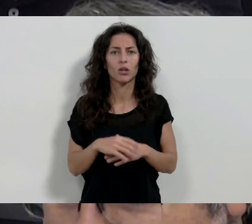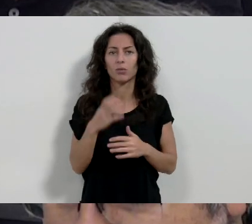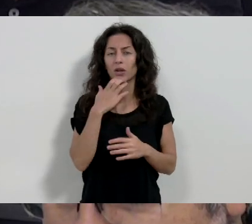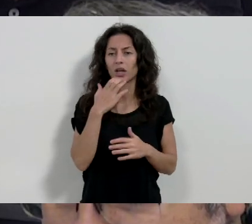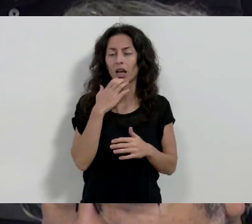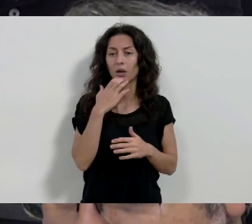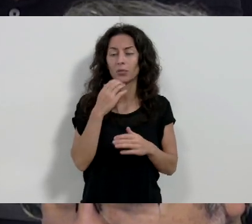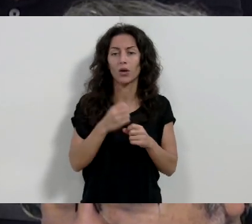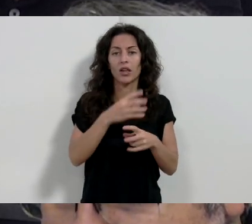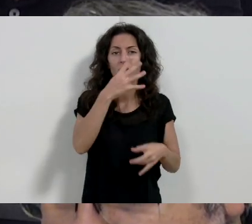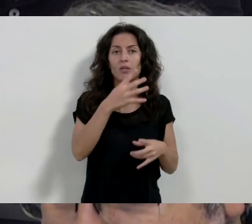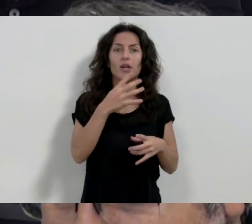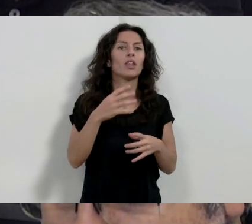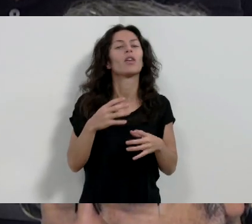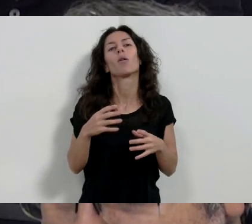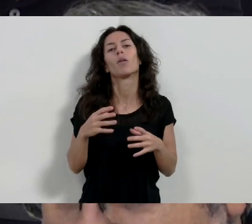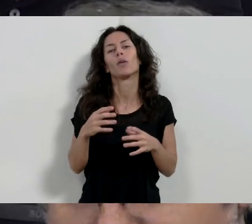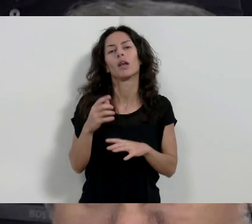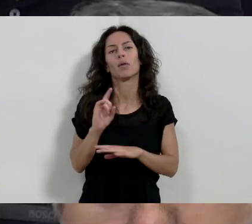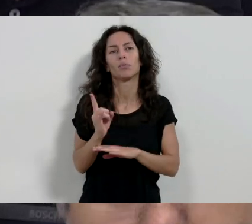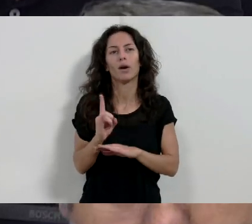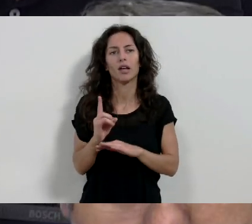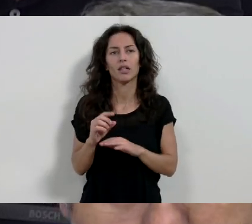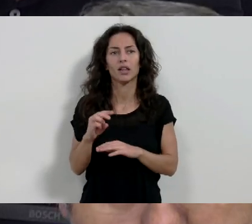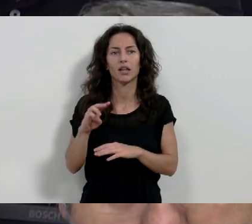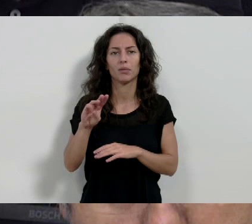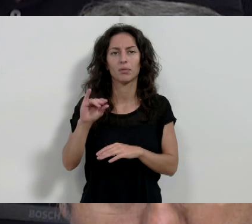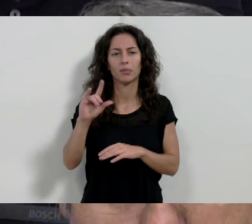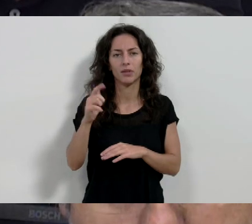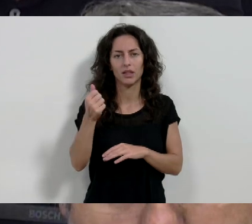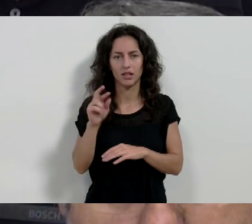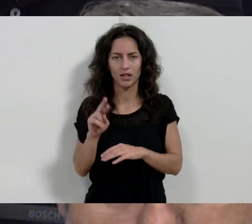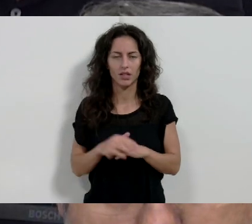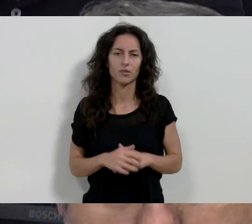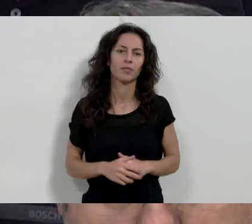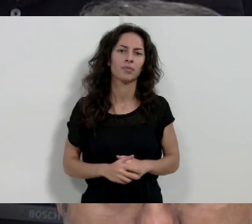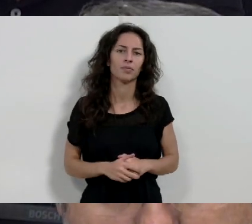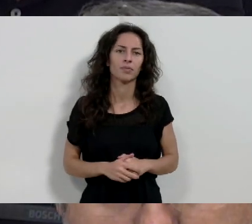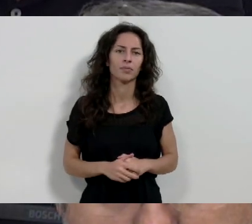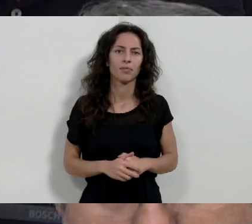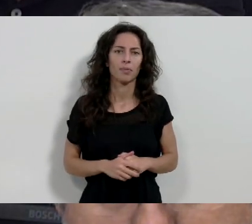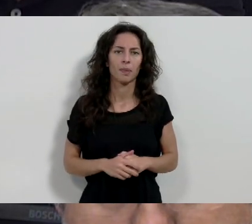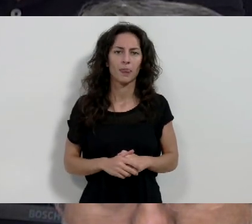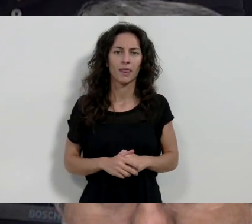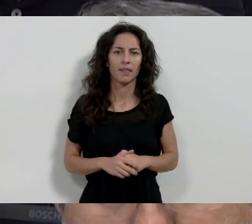del Pilar, y se ha decentado toda esa zona. Si bien es verdad que